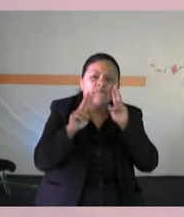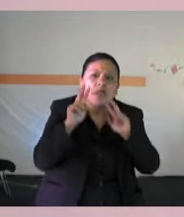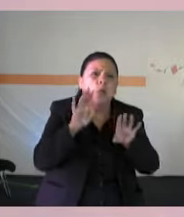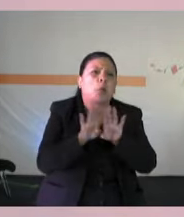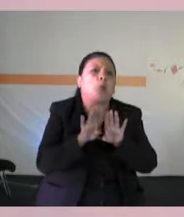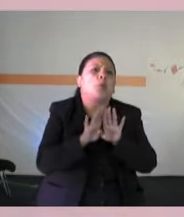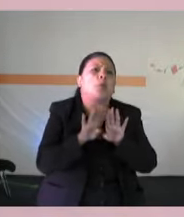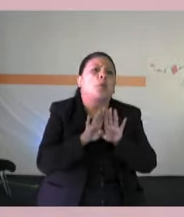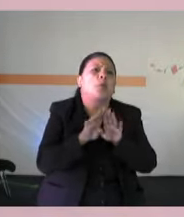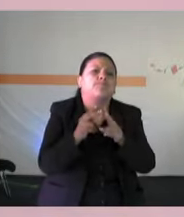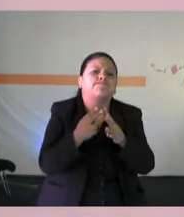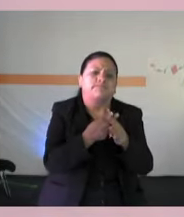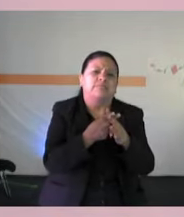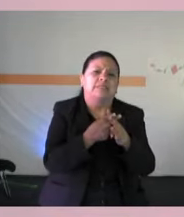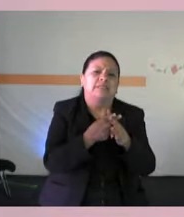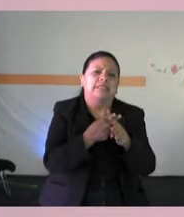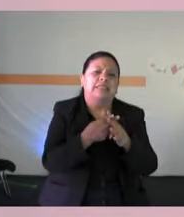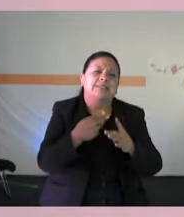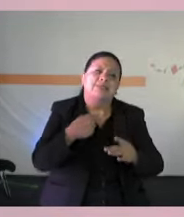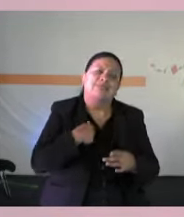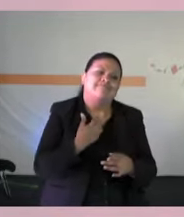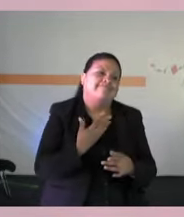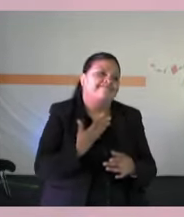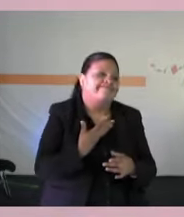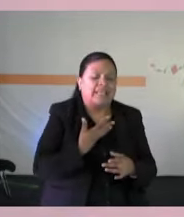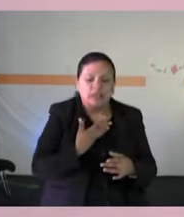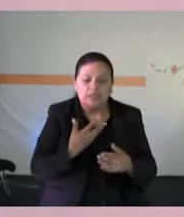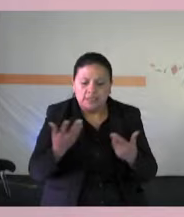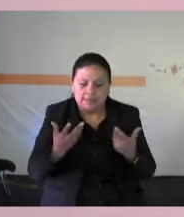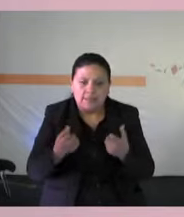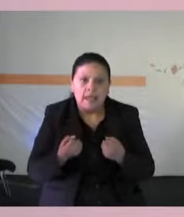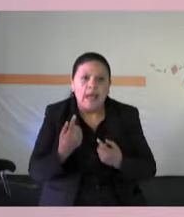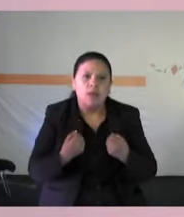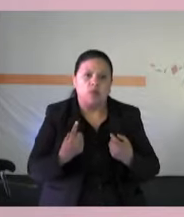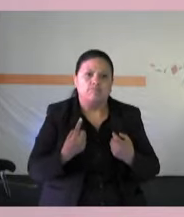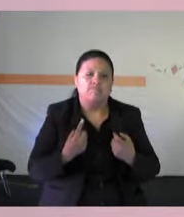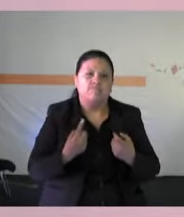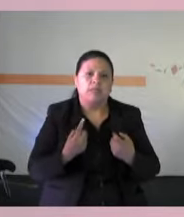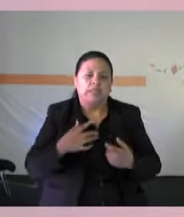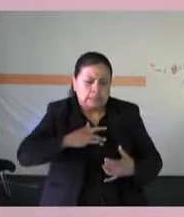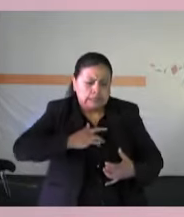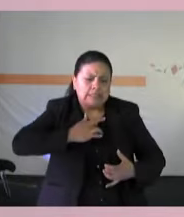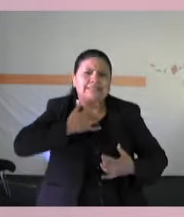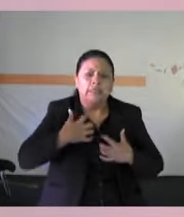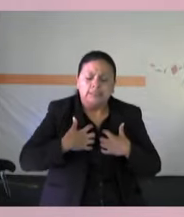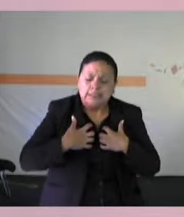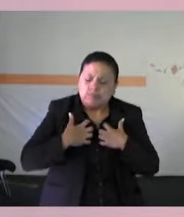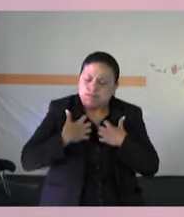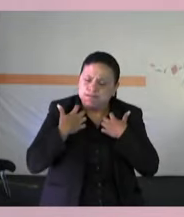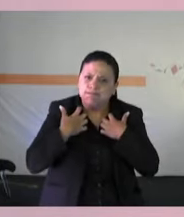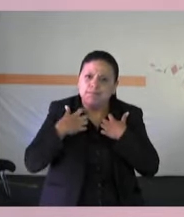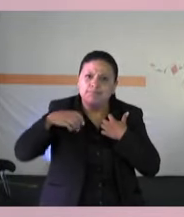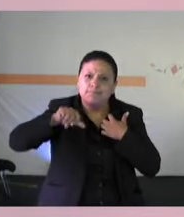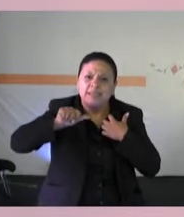Entonces yo tengo que pasar de esa rabia y tengo que pasar de esa tristeza a hacer algo útil.